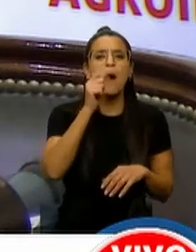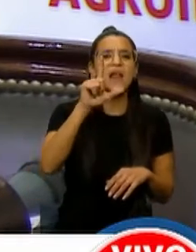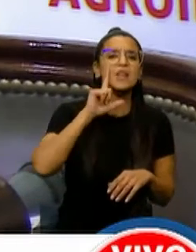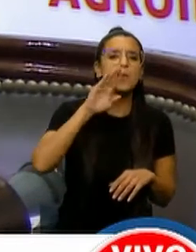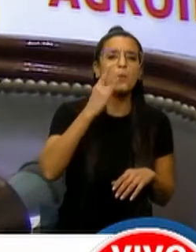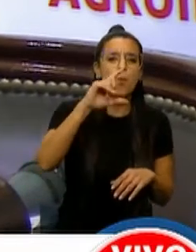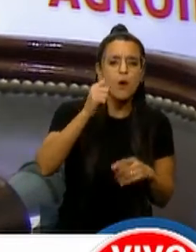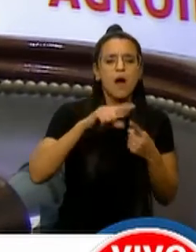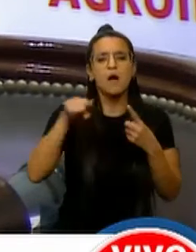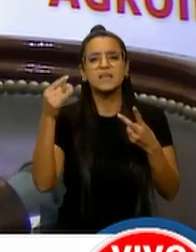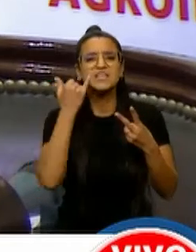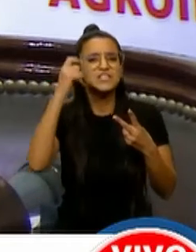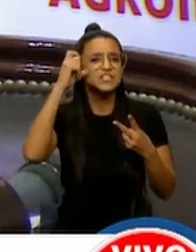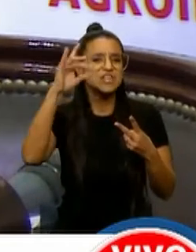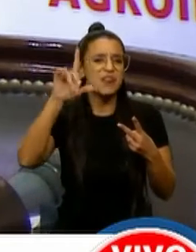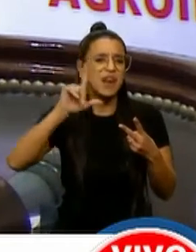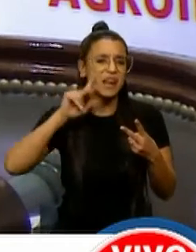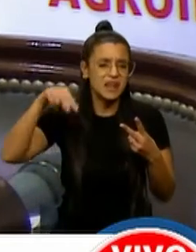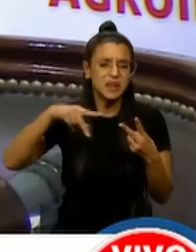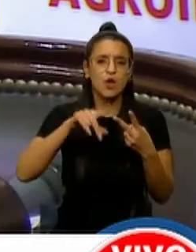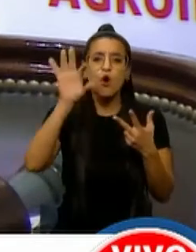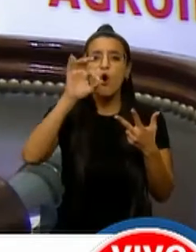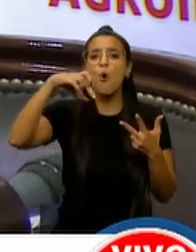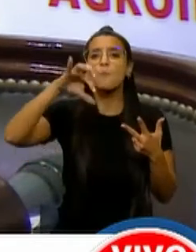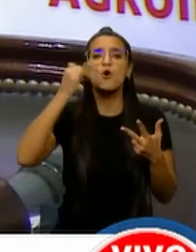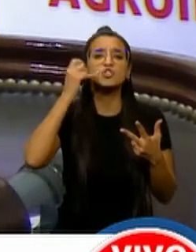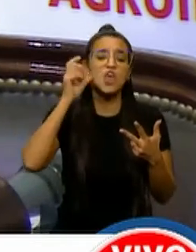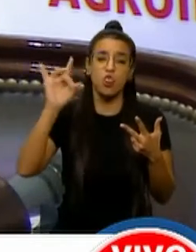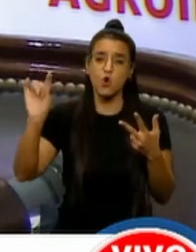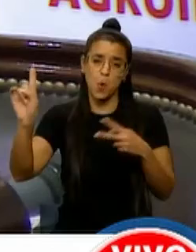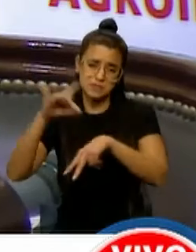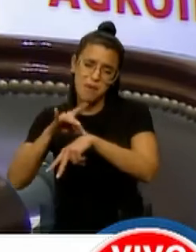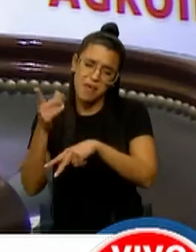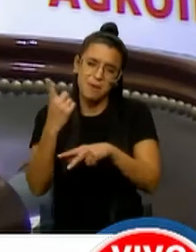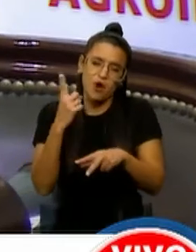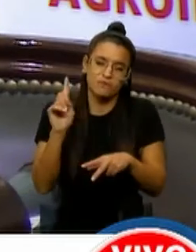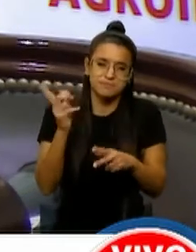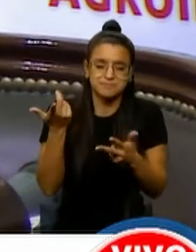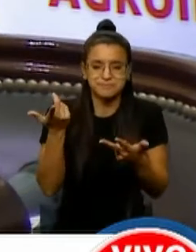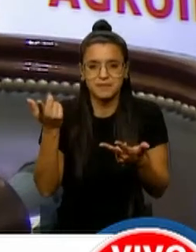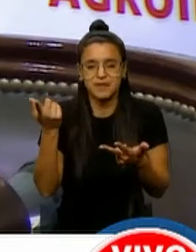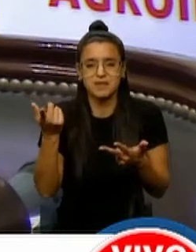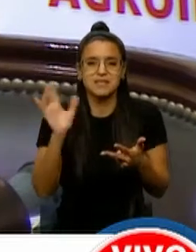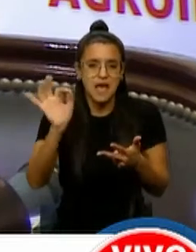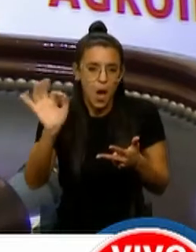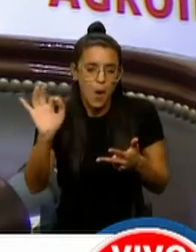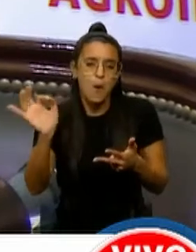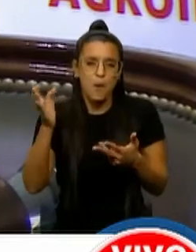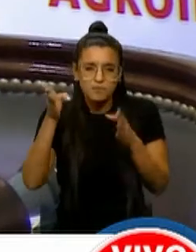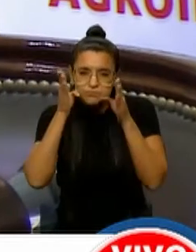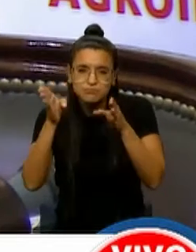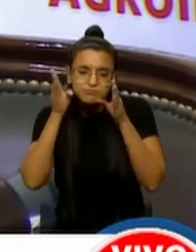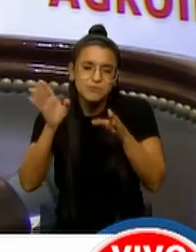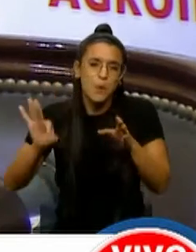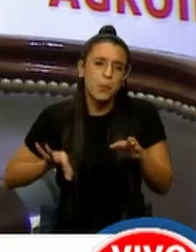o a Yedlin, o a Carmen Polledo, que no es médica, pero casi que es más que médica ya, con su dedicación